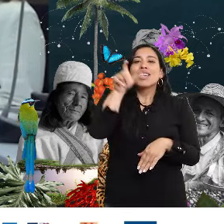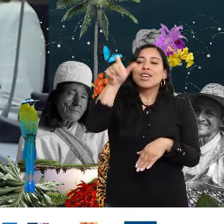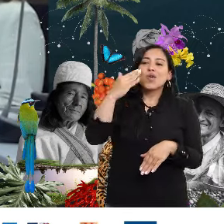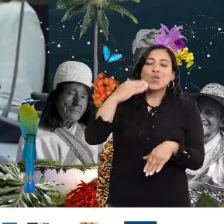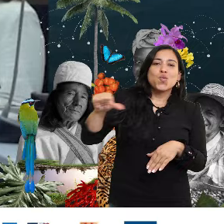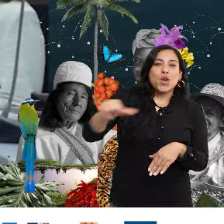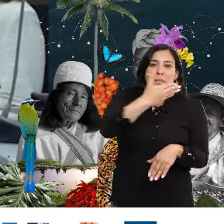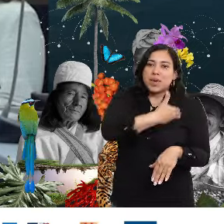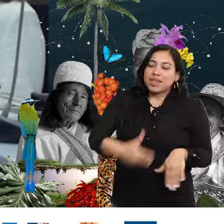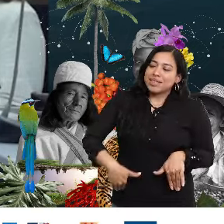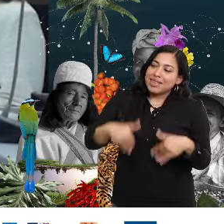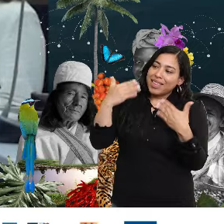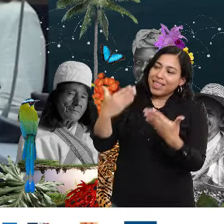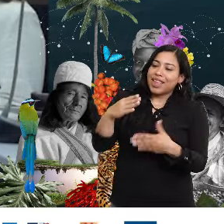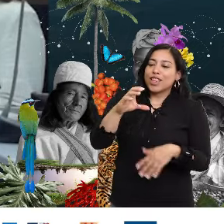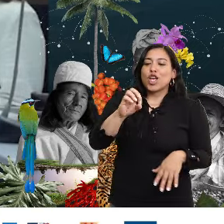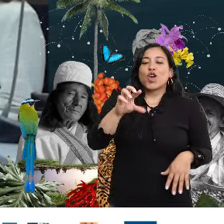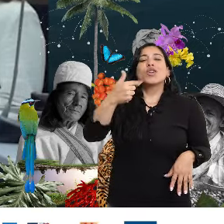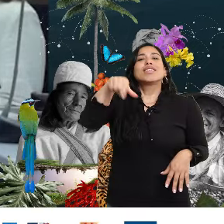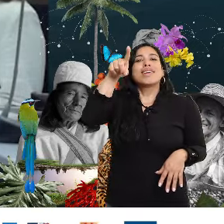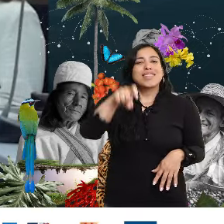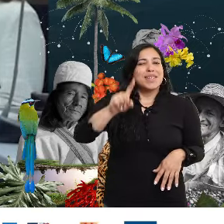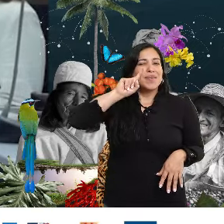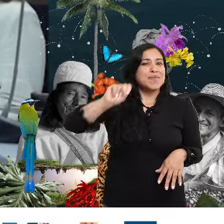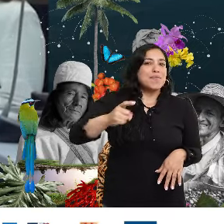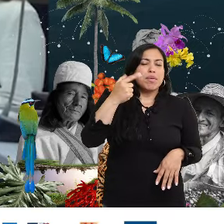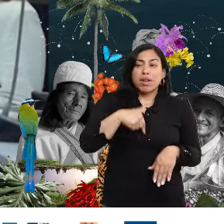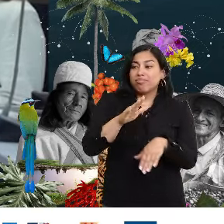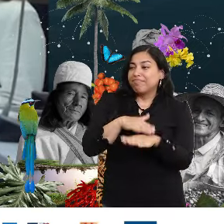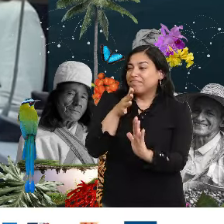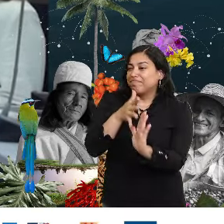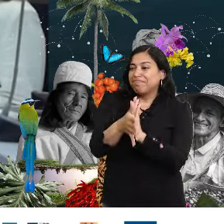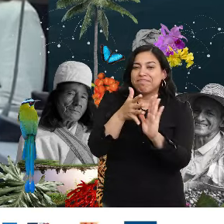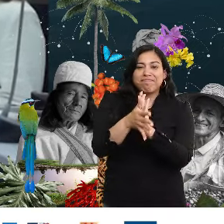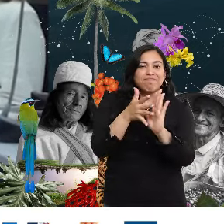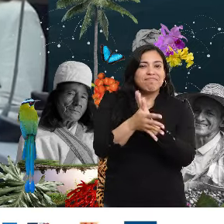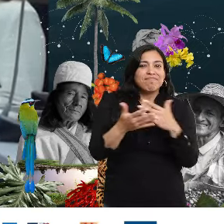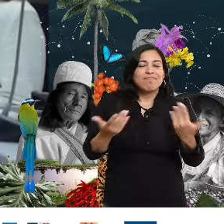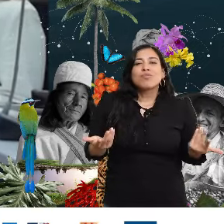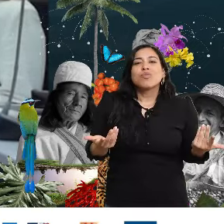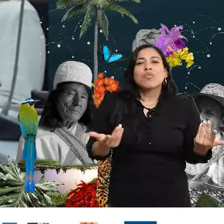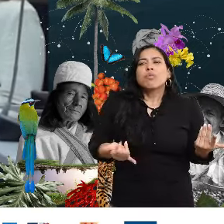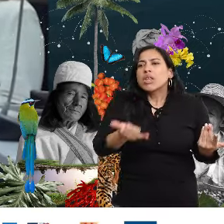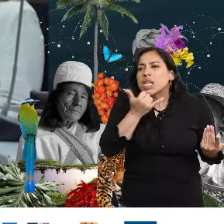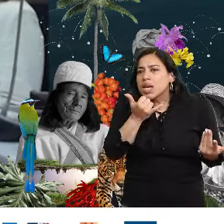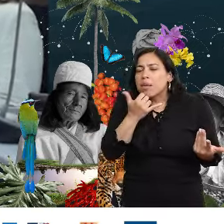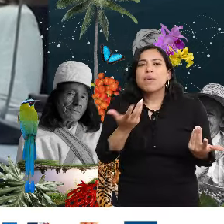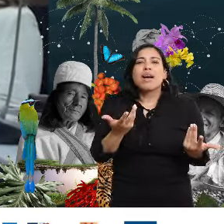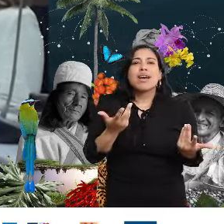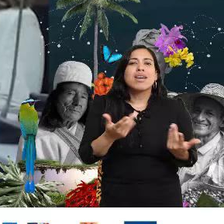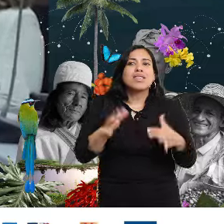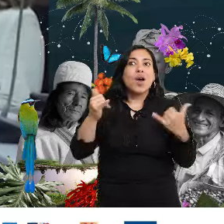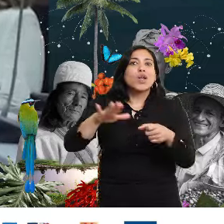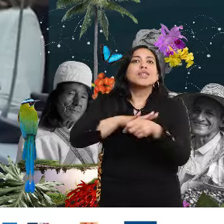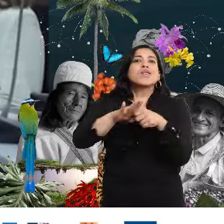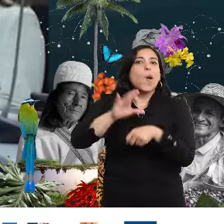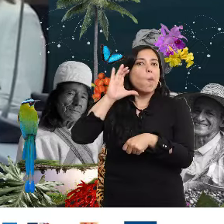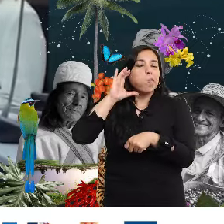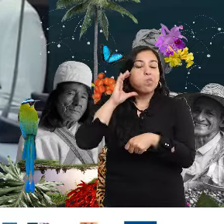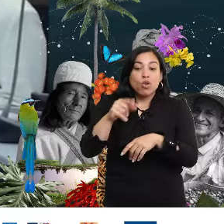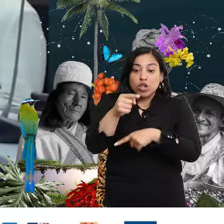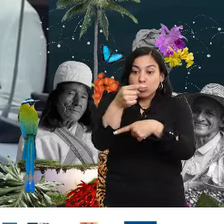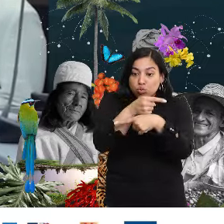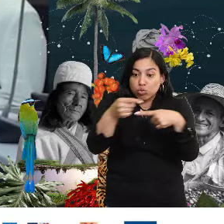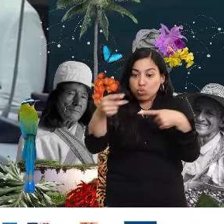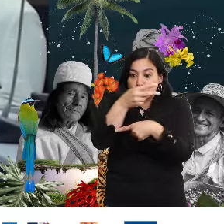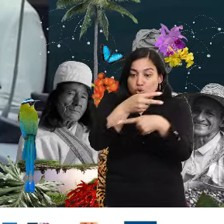señora presidenta de la COP16 contándonos lo que estamos en juego ahorita en estas dos